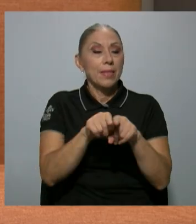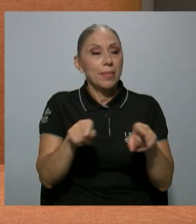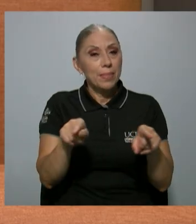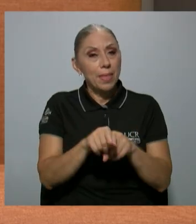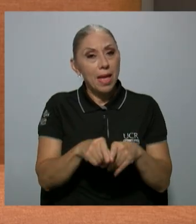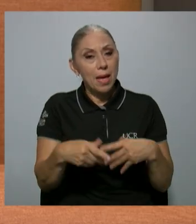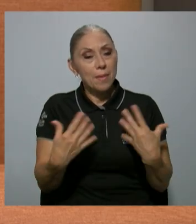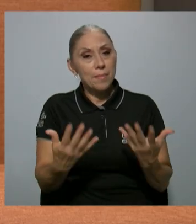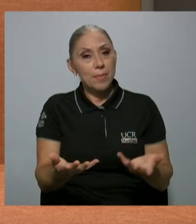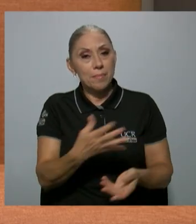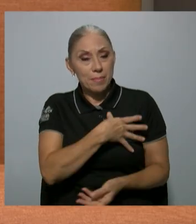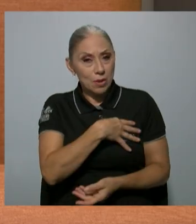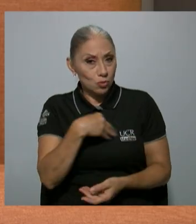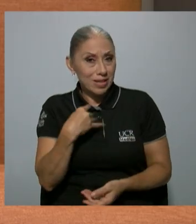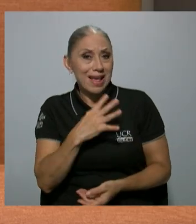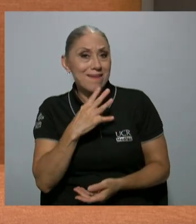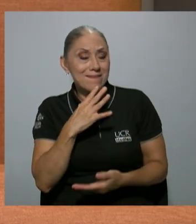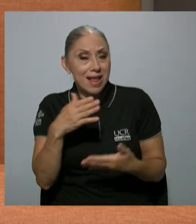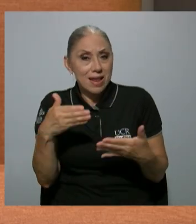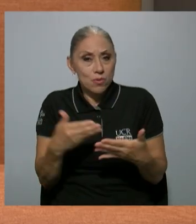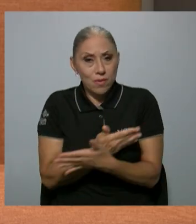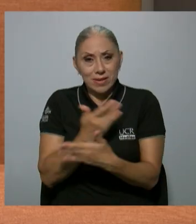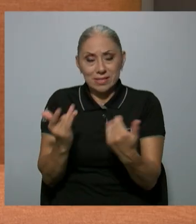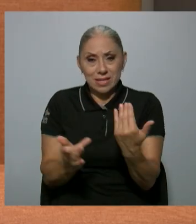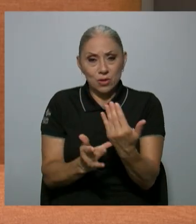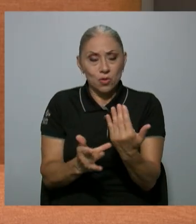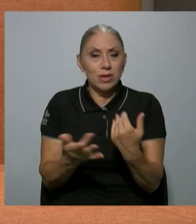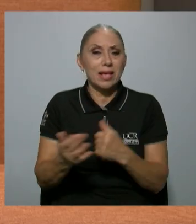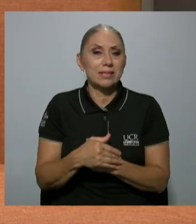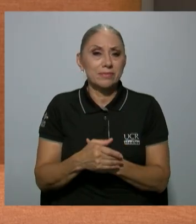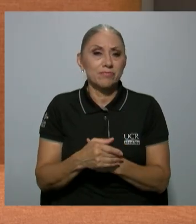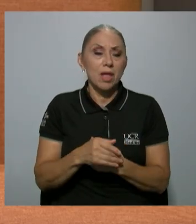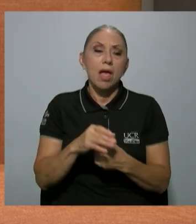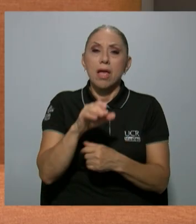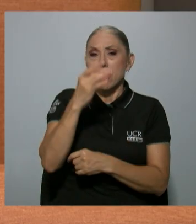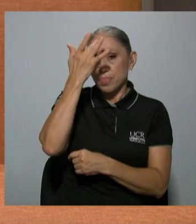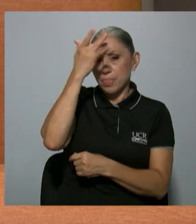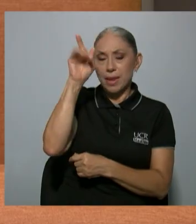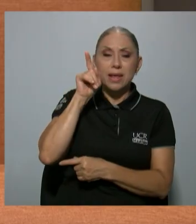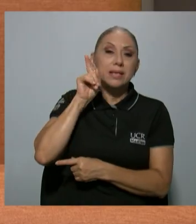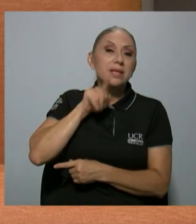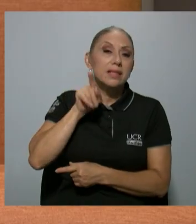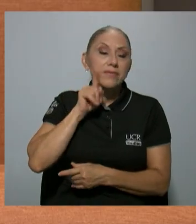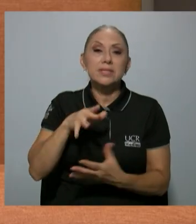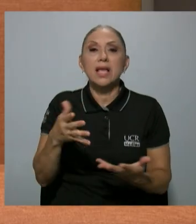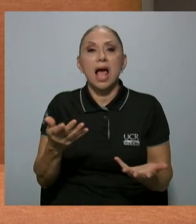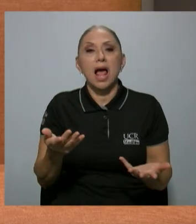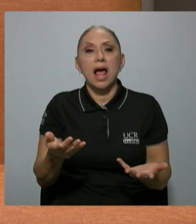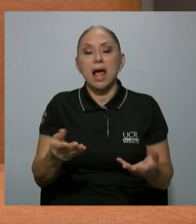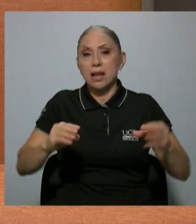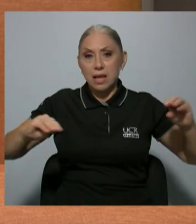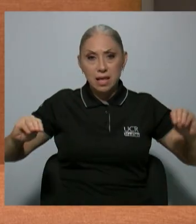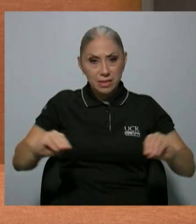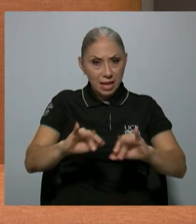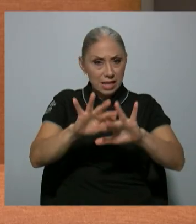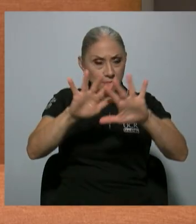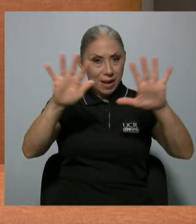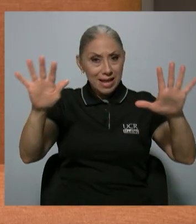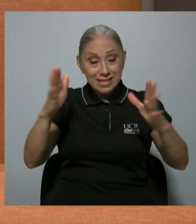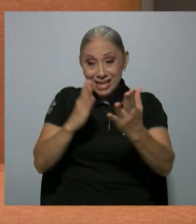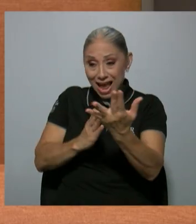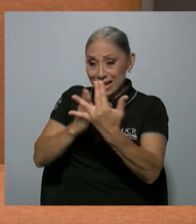avanzar en la discusión de las nuevas tecnologías, lo que tiene que ver con inteligencia artificial, con transparencia, acceso a los